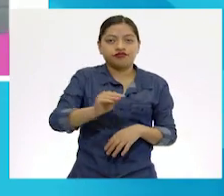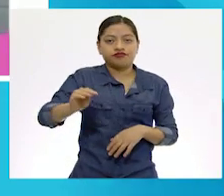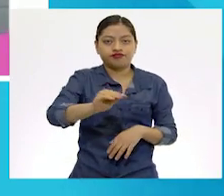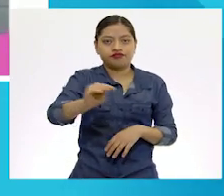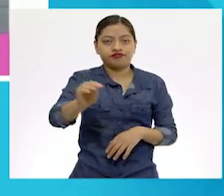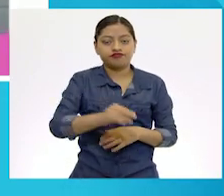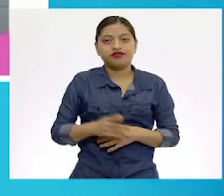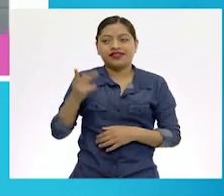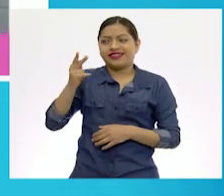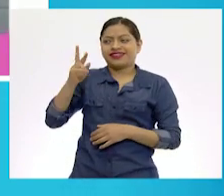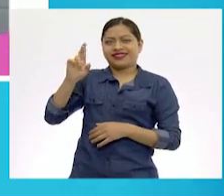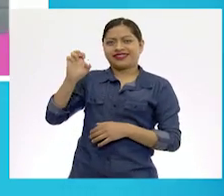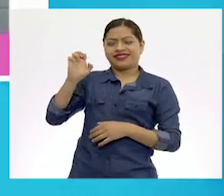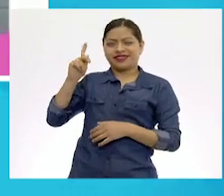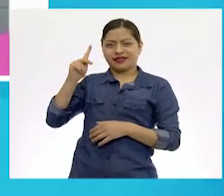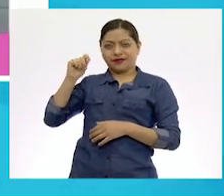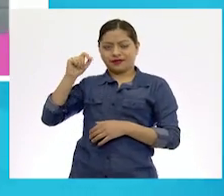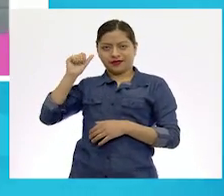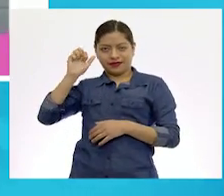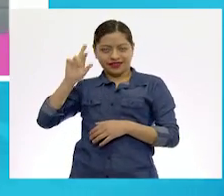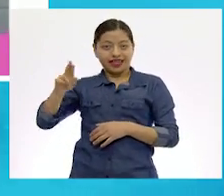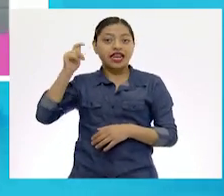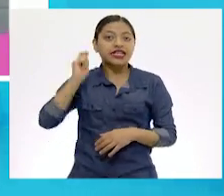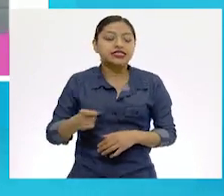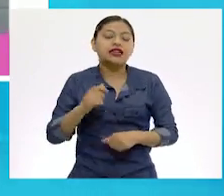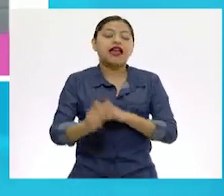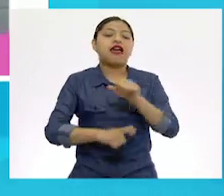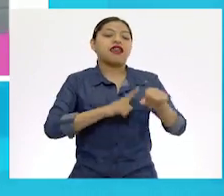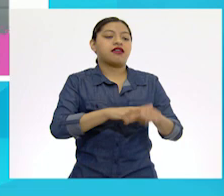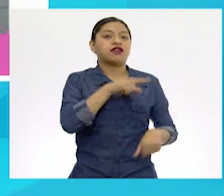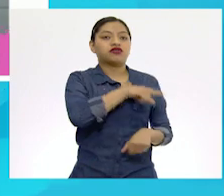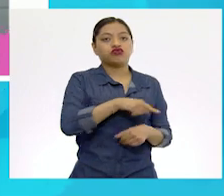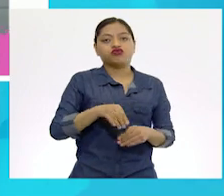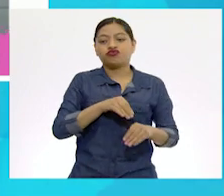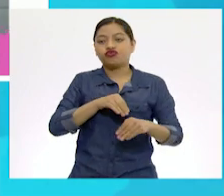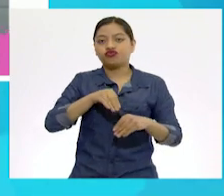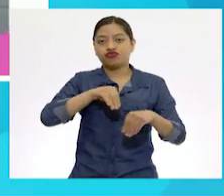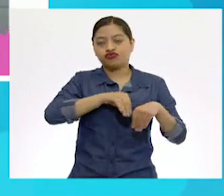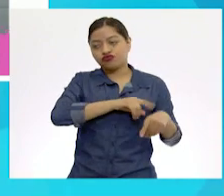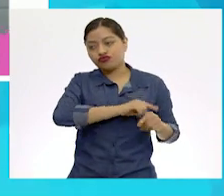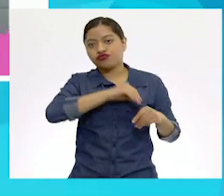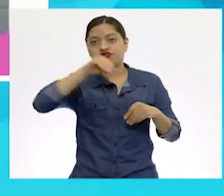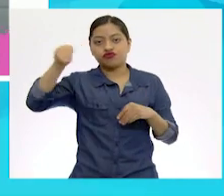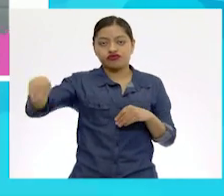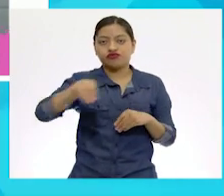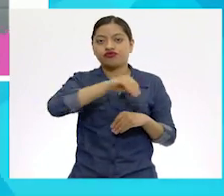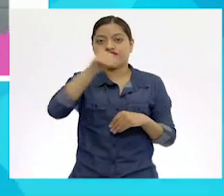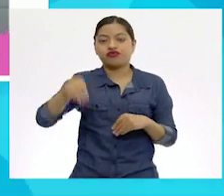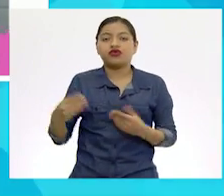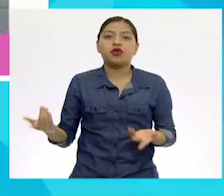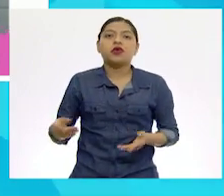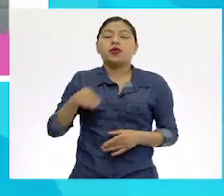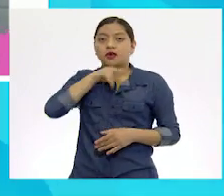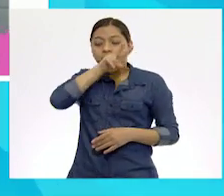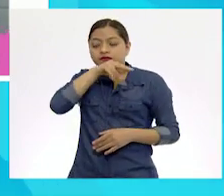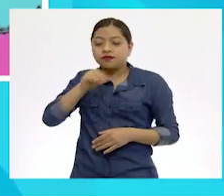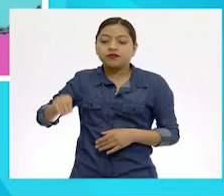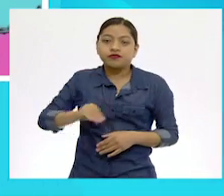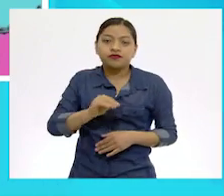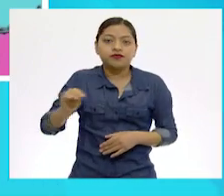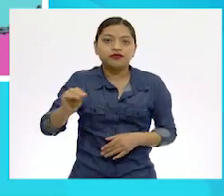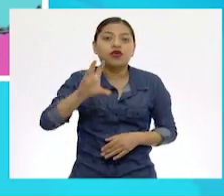algo que los animales hacen para desplazarse, como las serpientes y los cocodrilos.